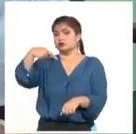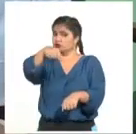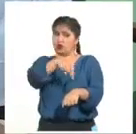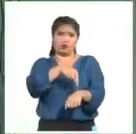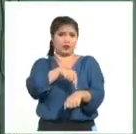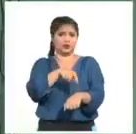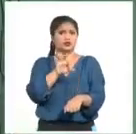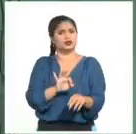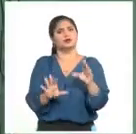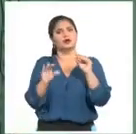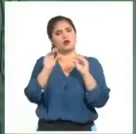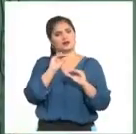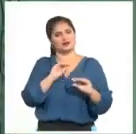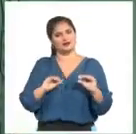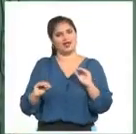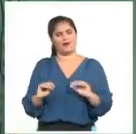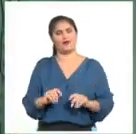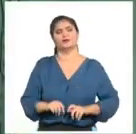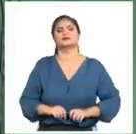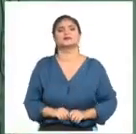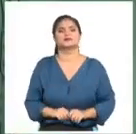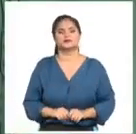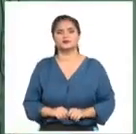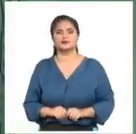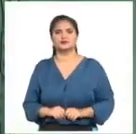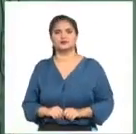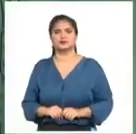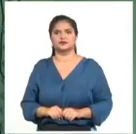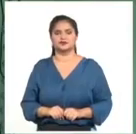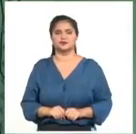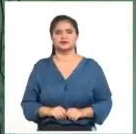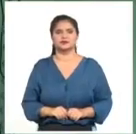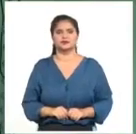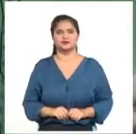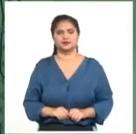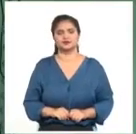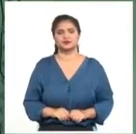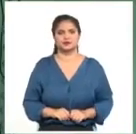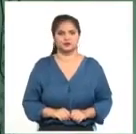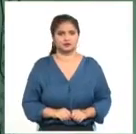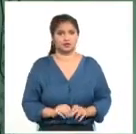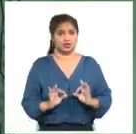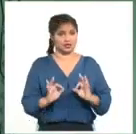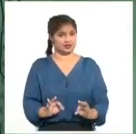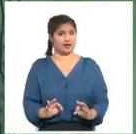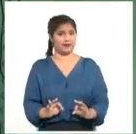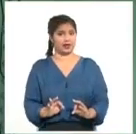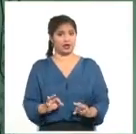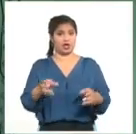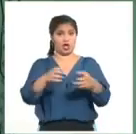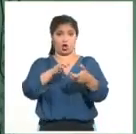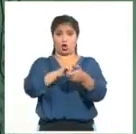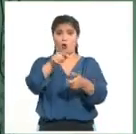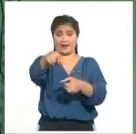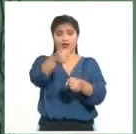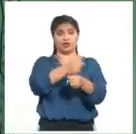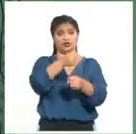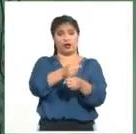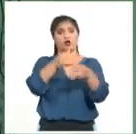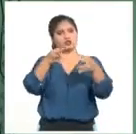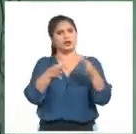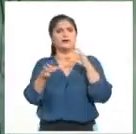nosotros conversamos y siempre estamos a tono, esté donde esté, esté yo donde esté, en la casa, en el agro, en la cola, siempre estamos